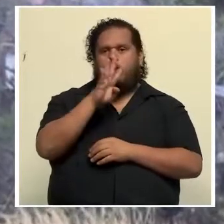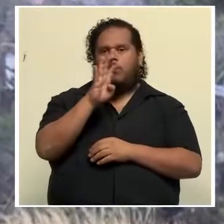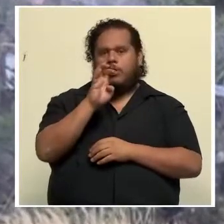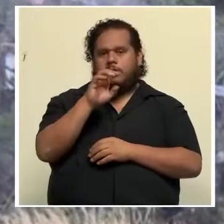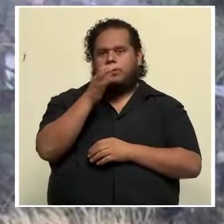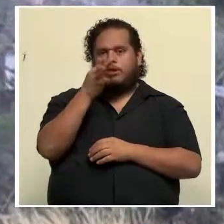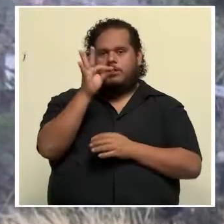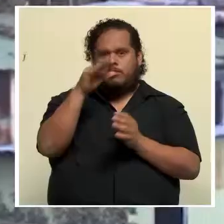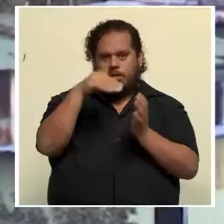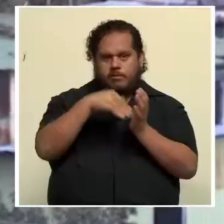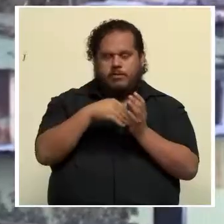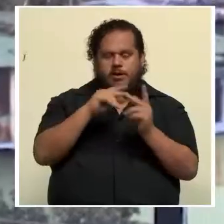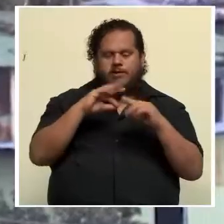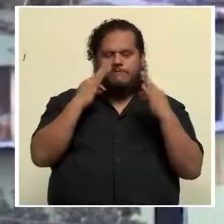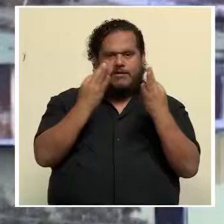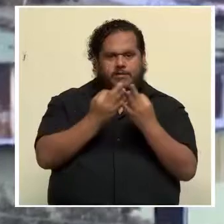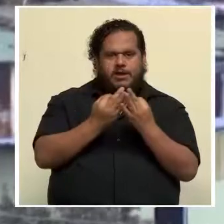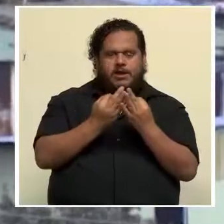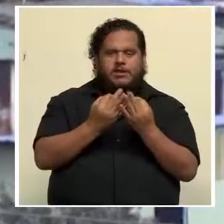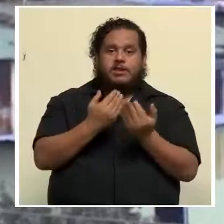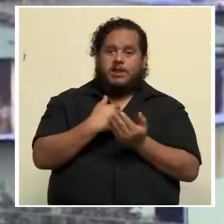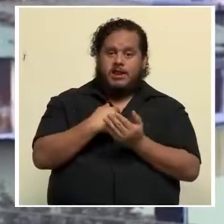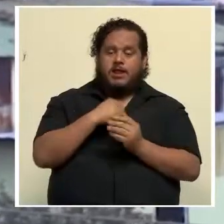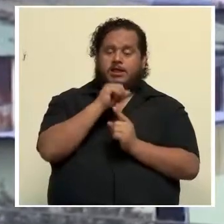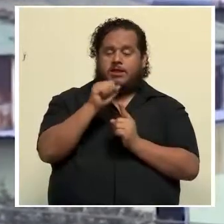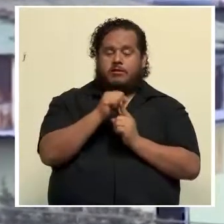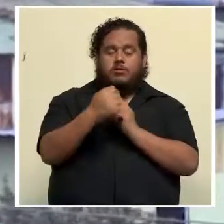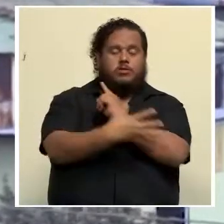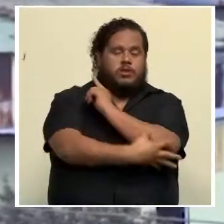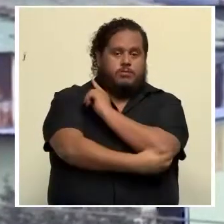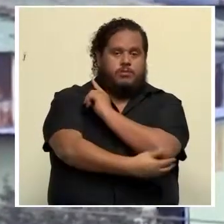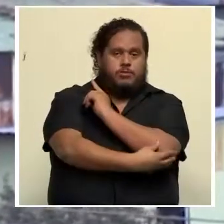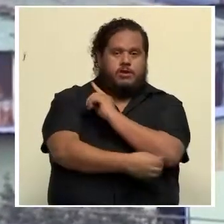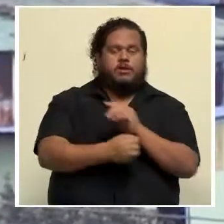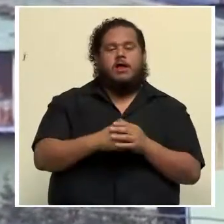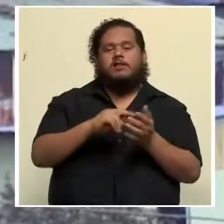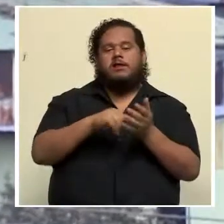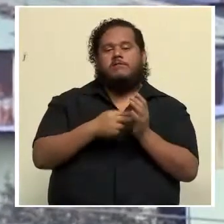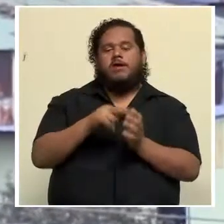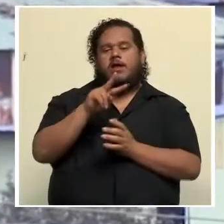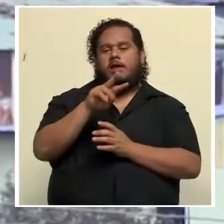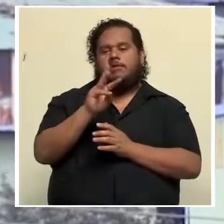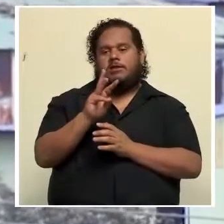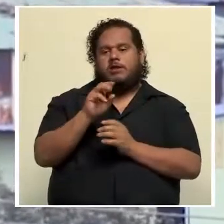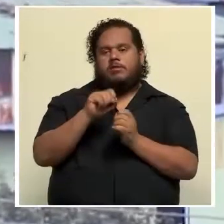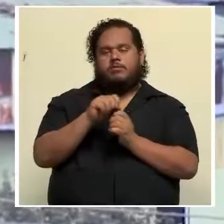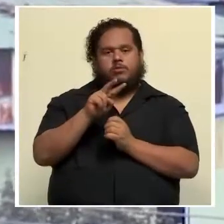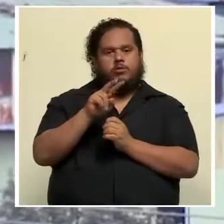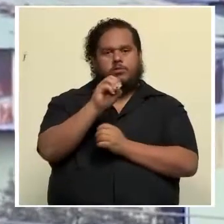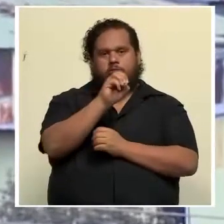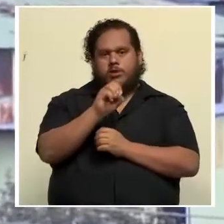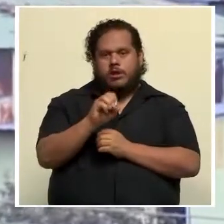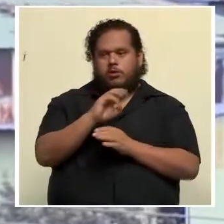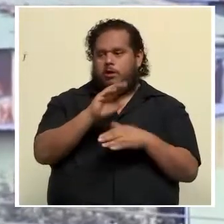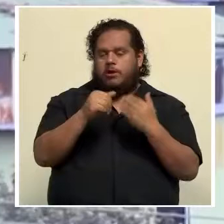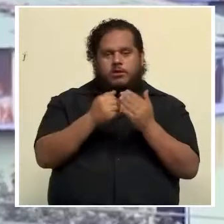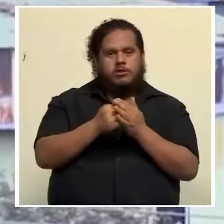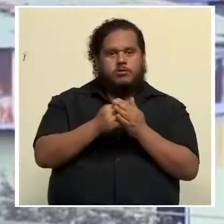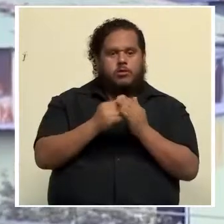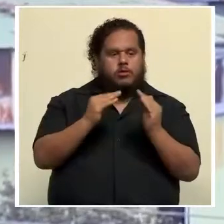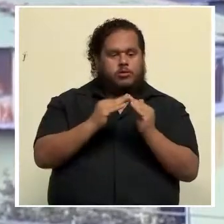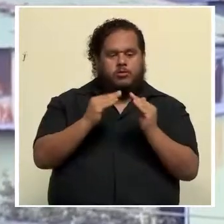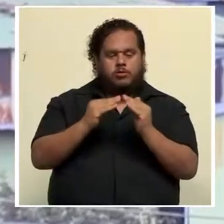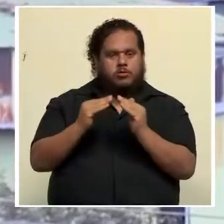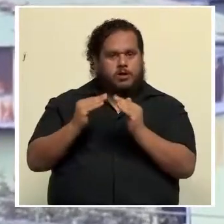se encontraban en situación de pobreza, es decir, el 26.2% de todos los hogares